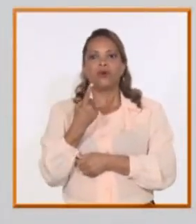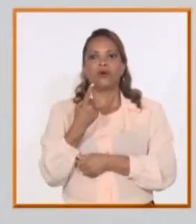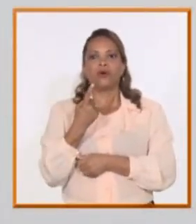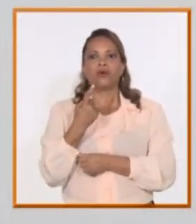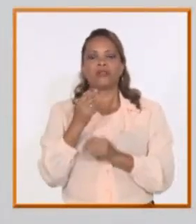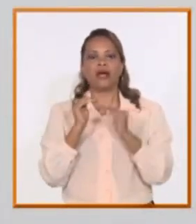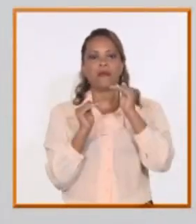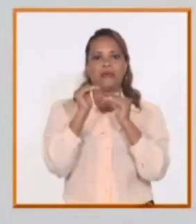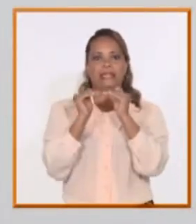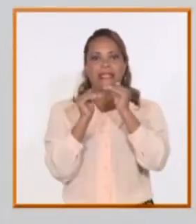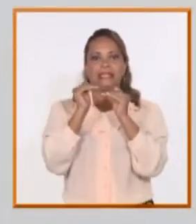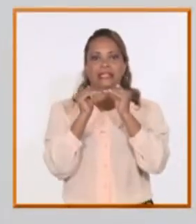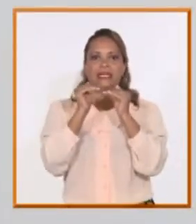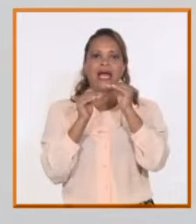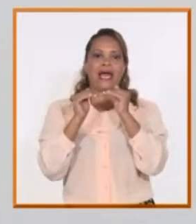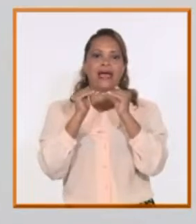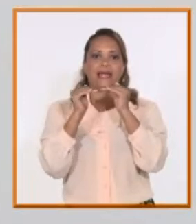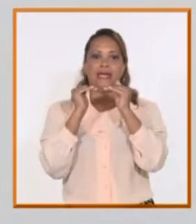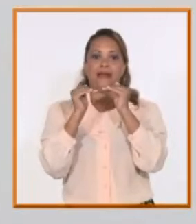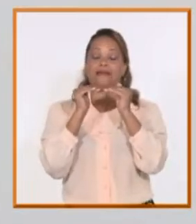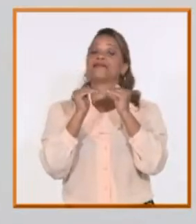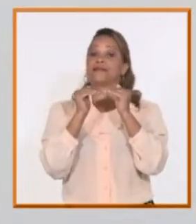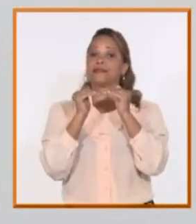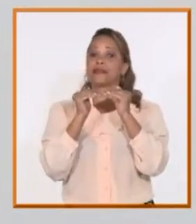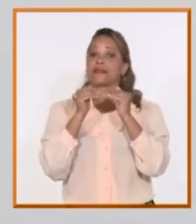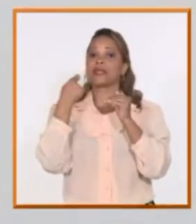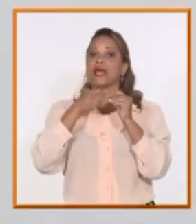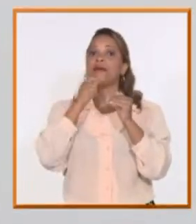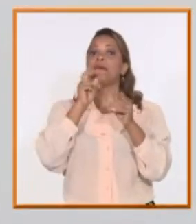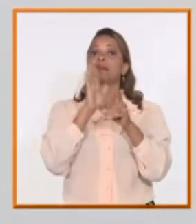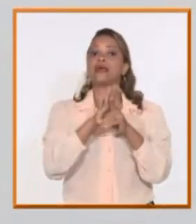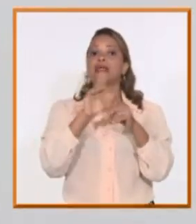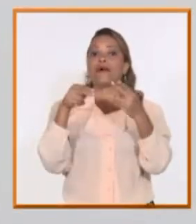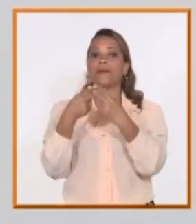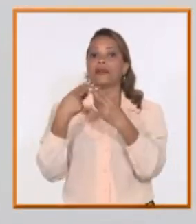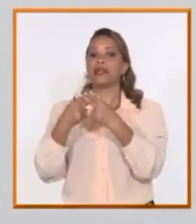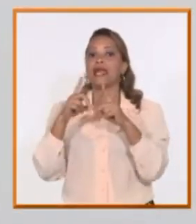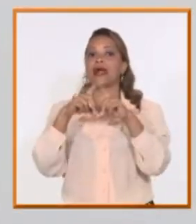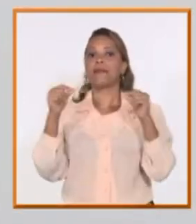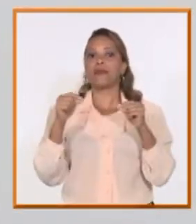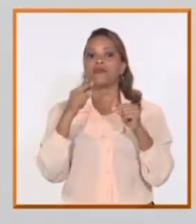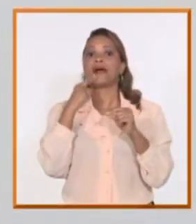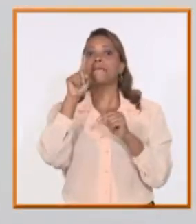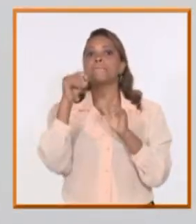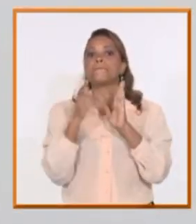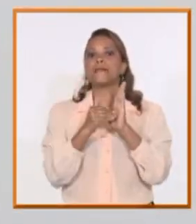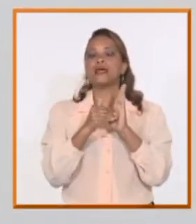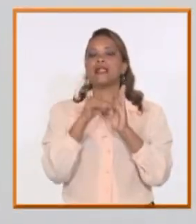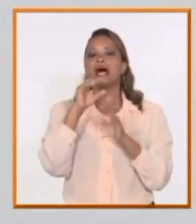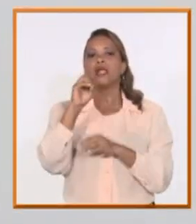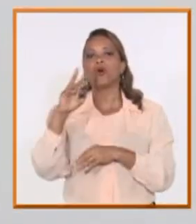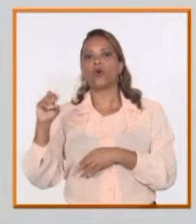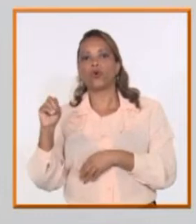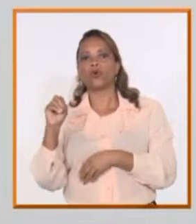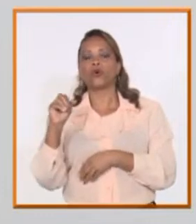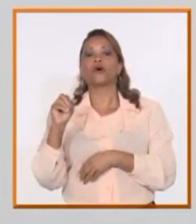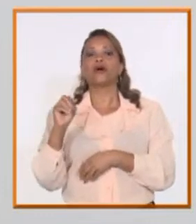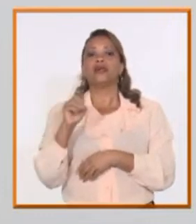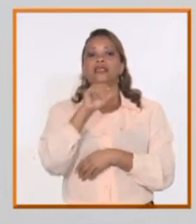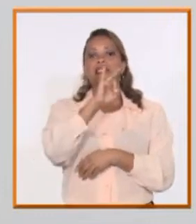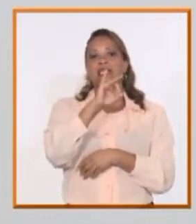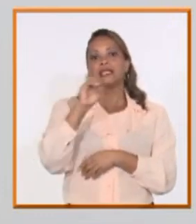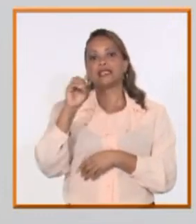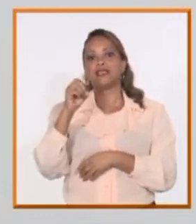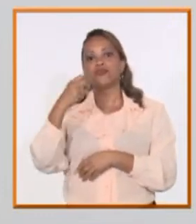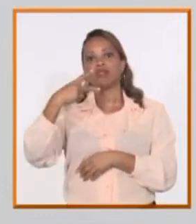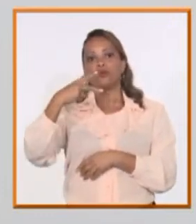clasificados, pero estamos pegaditos ahí. Entonces tenemos que empezar a ir a los Grand Slam estos de Japón, que dan 1000 puntos al oro, 700 al segundo